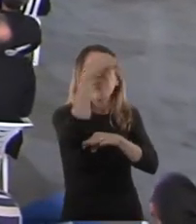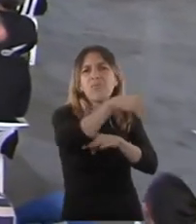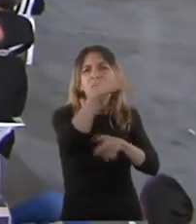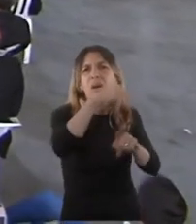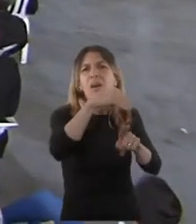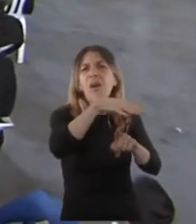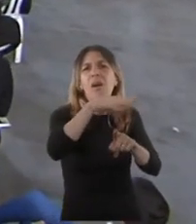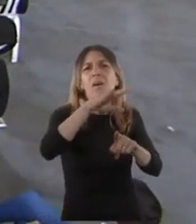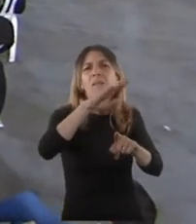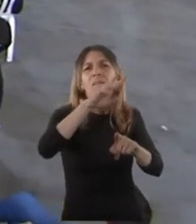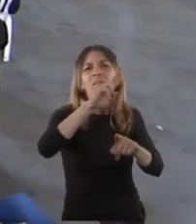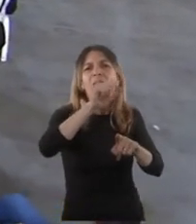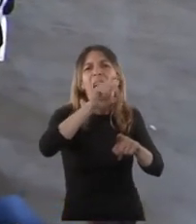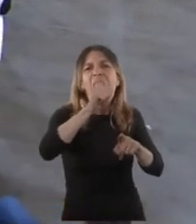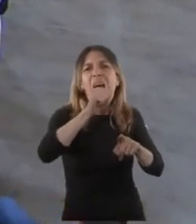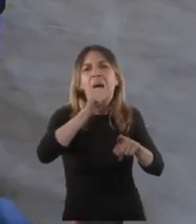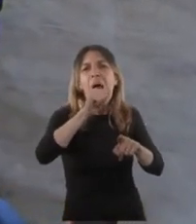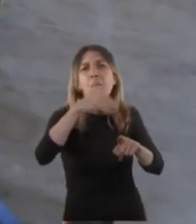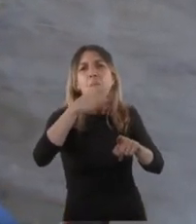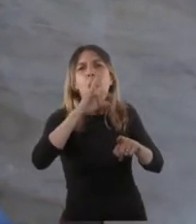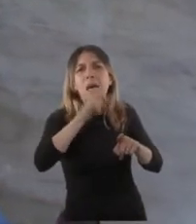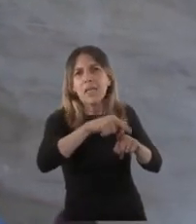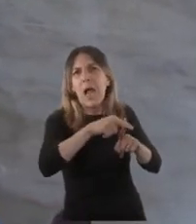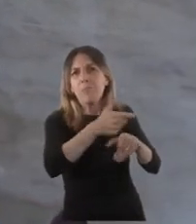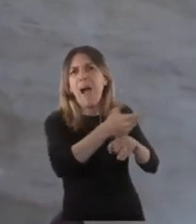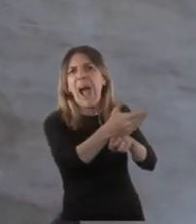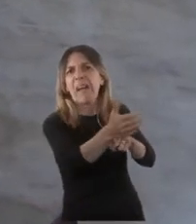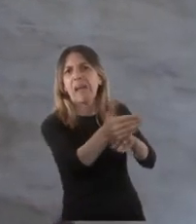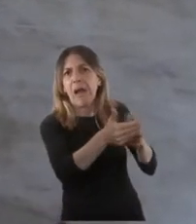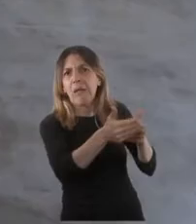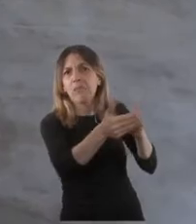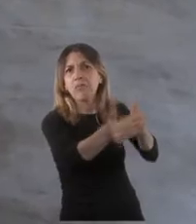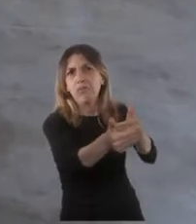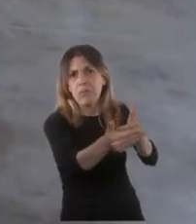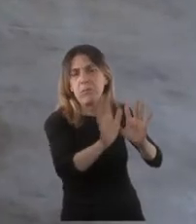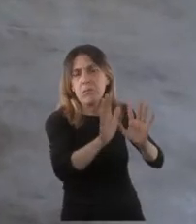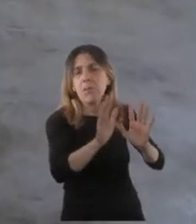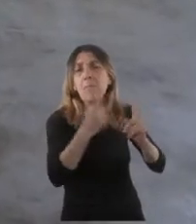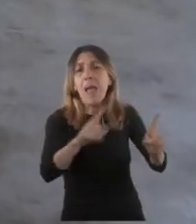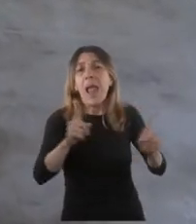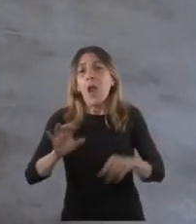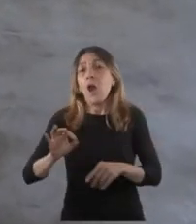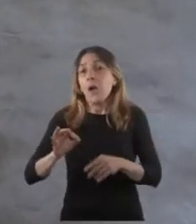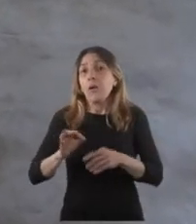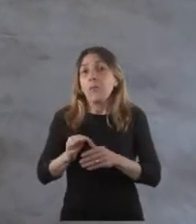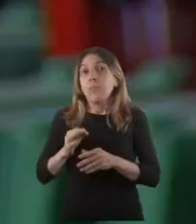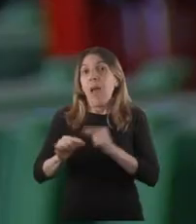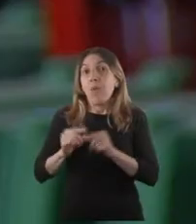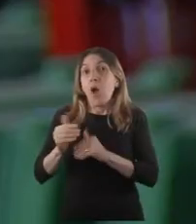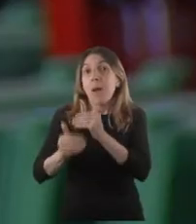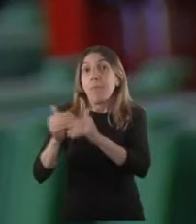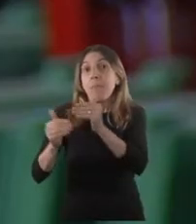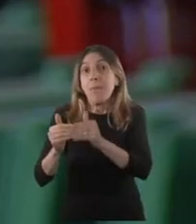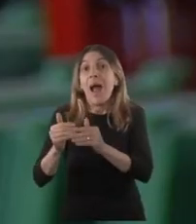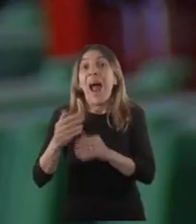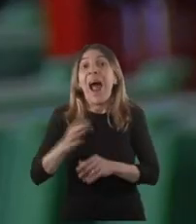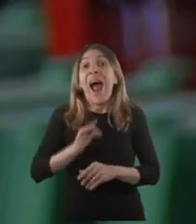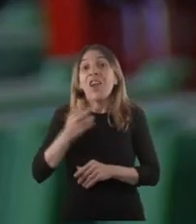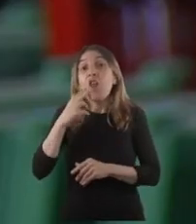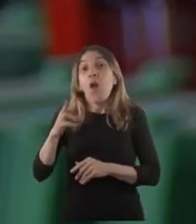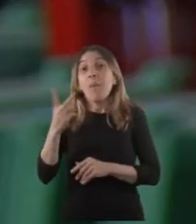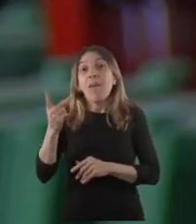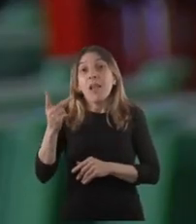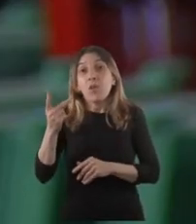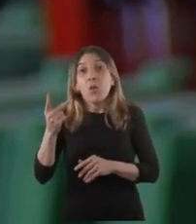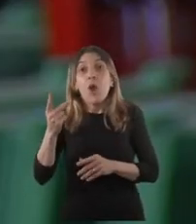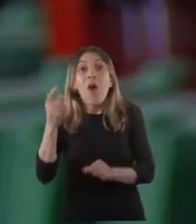hoy todo hay un trabajo creciente que hizo que en el año 2021 el aumento de la